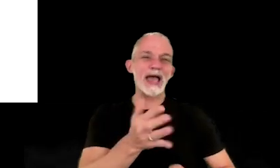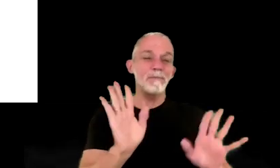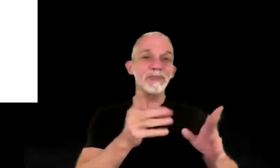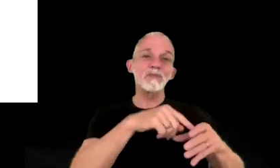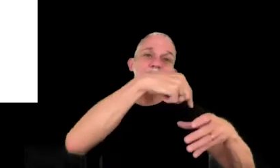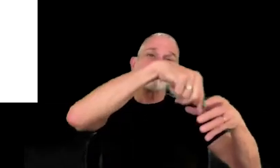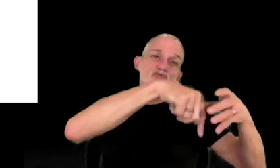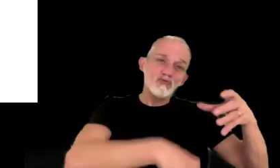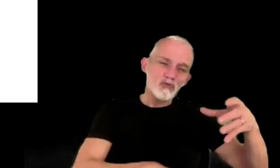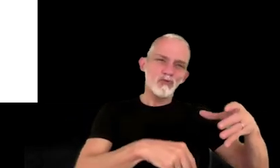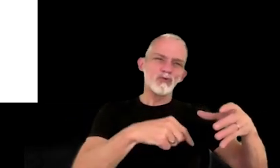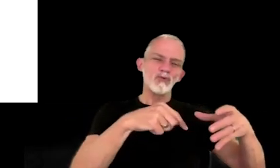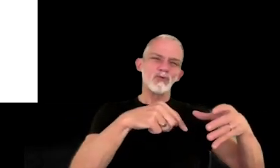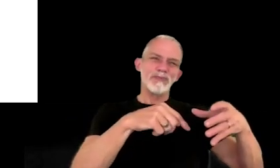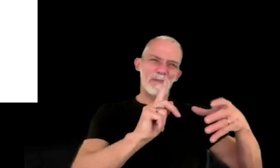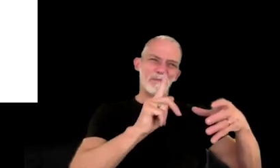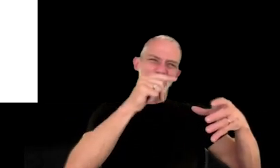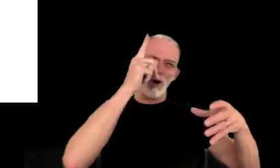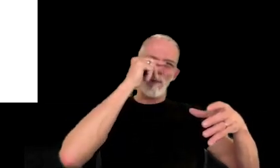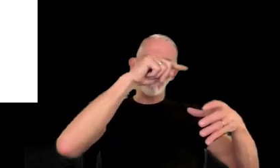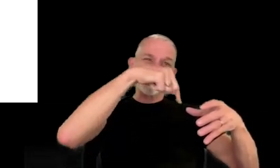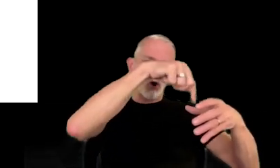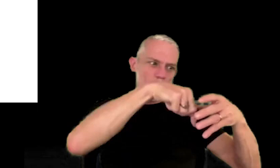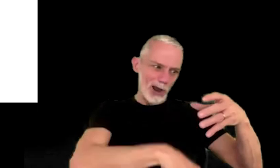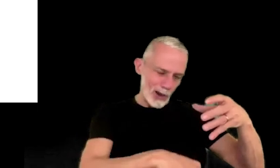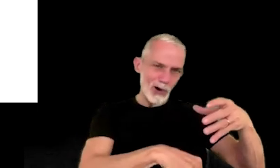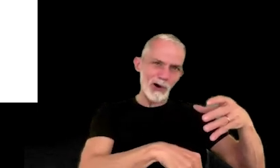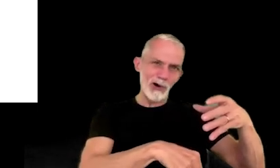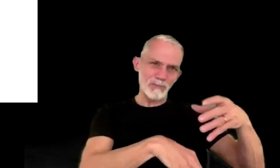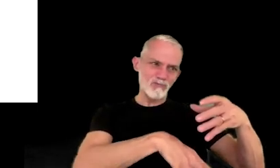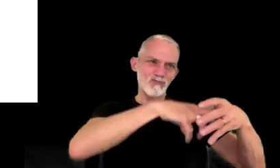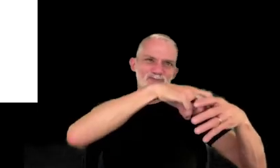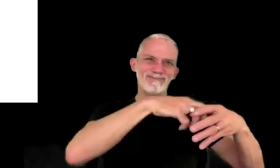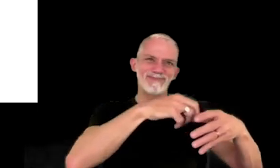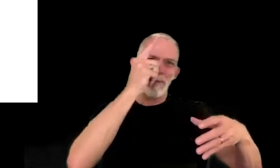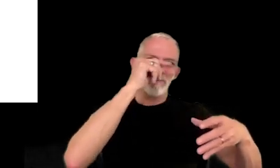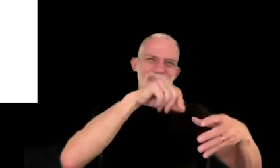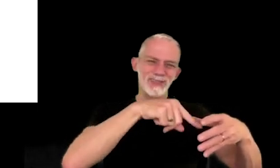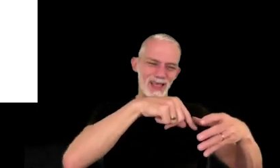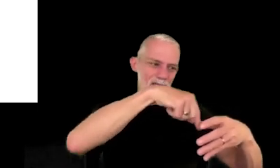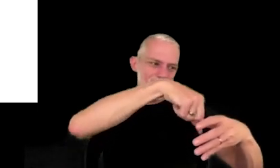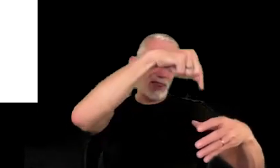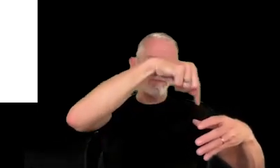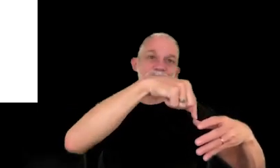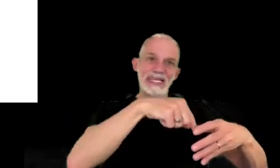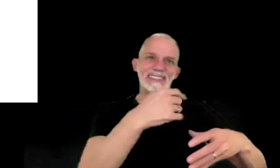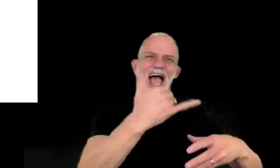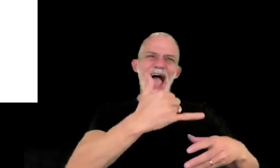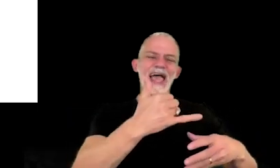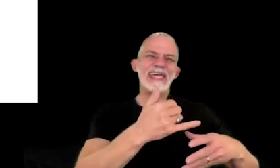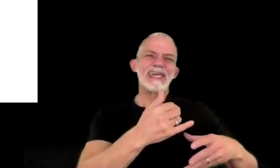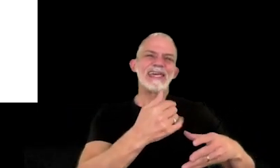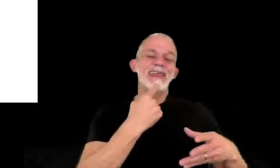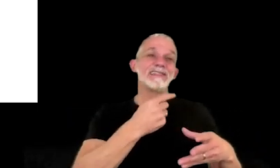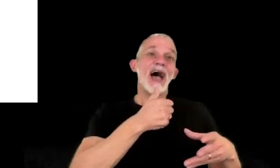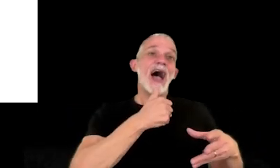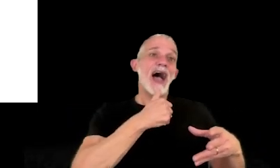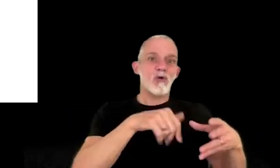exploración y el tracking que se realiza en Vaca Muerta, los desarrollos que se realizan, se utiliza mucha